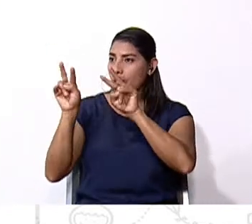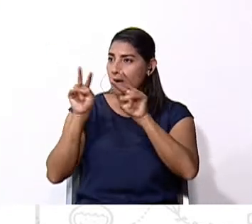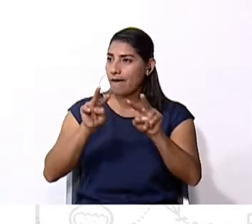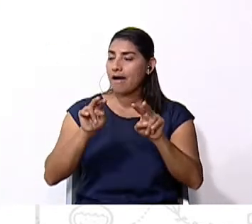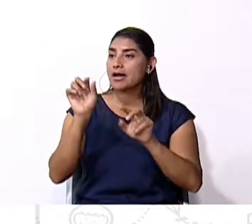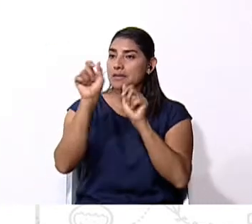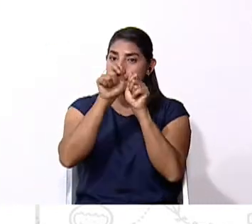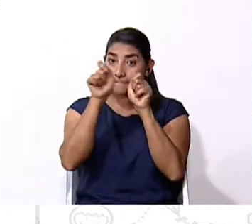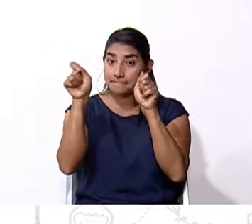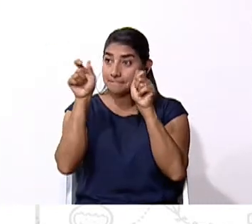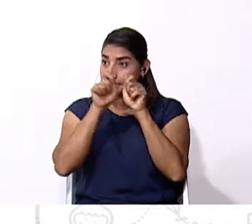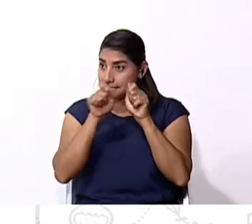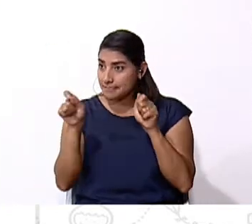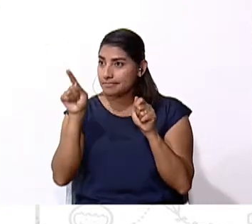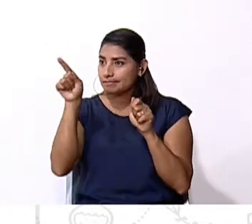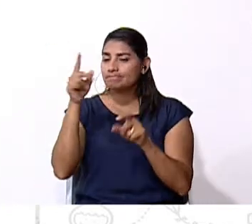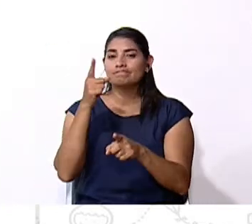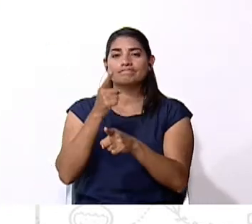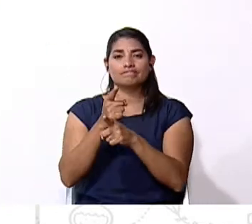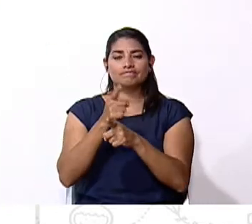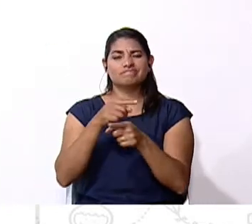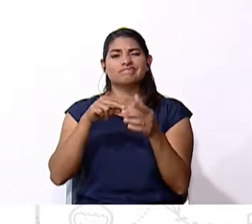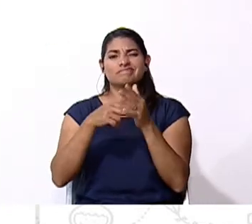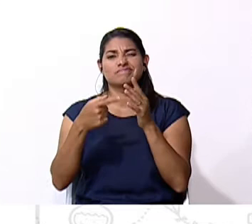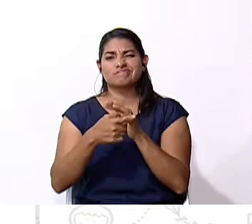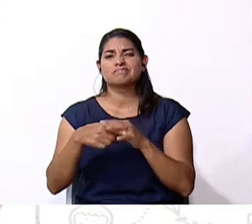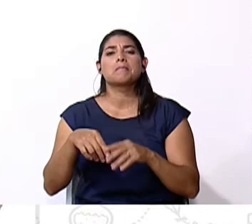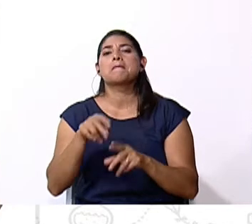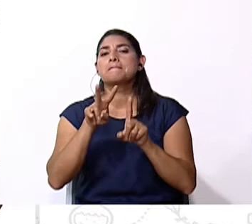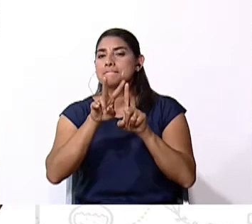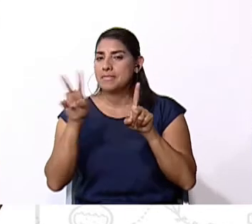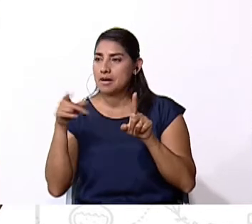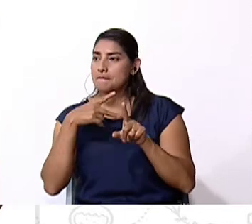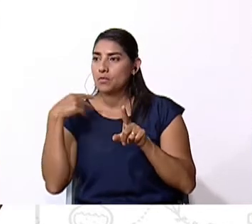oraciones. Entonces hace referencia al verbo.